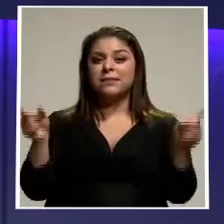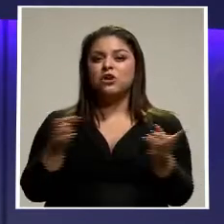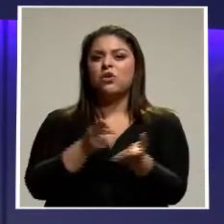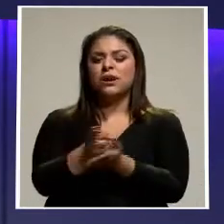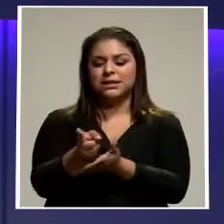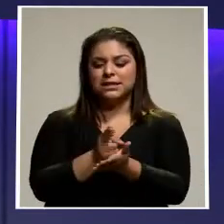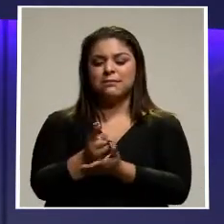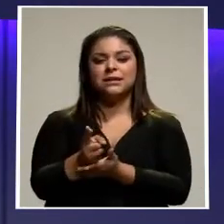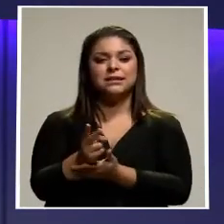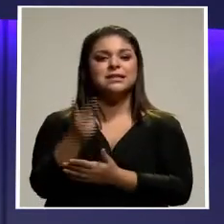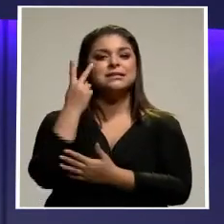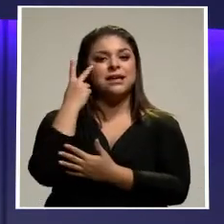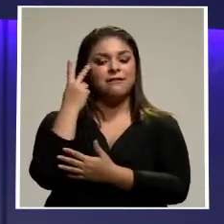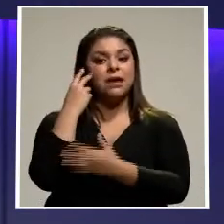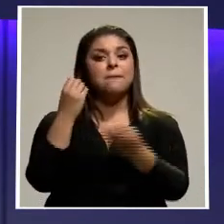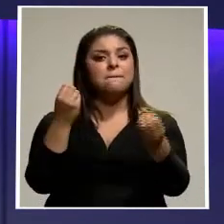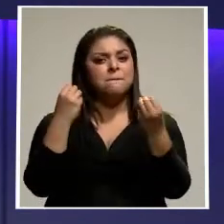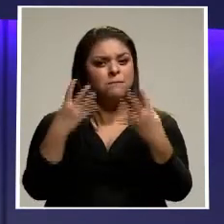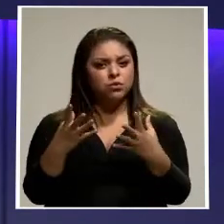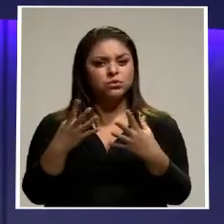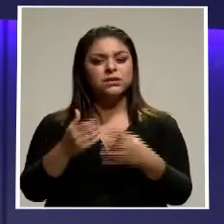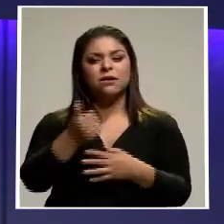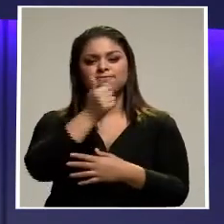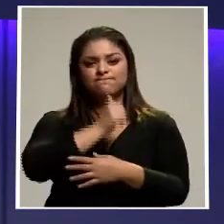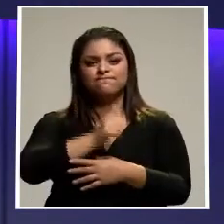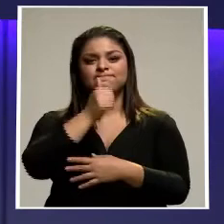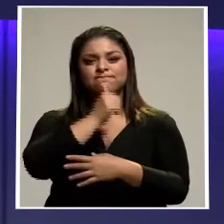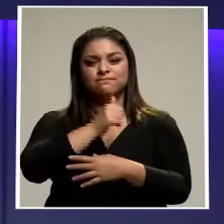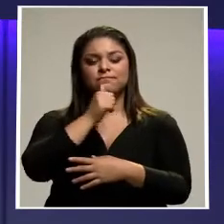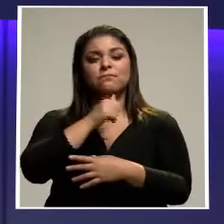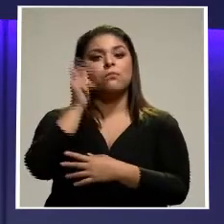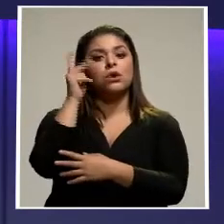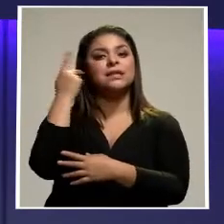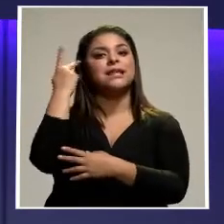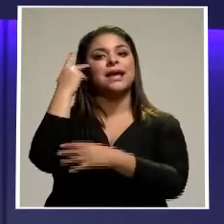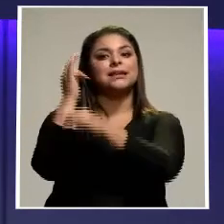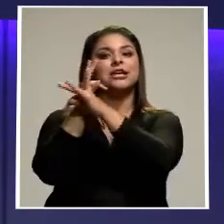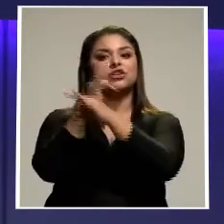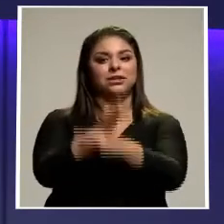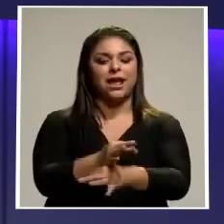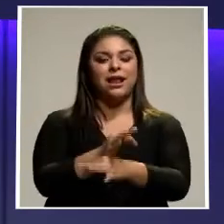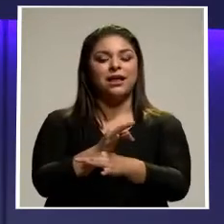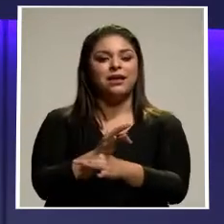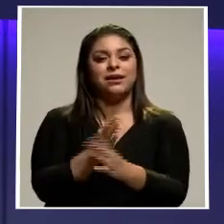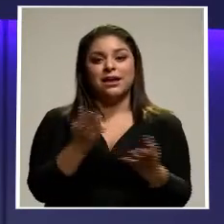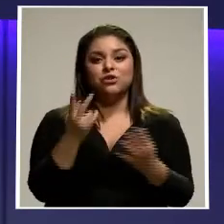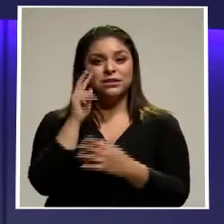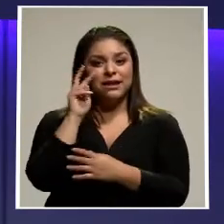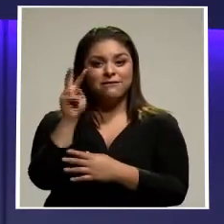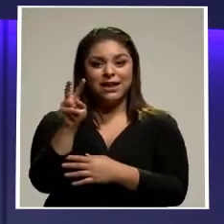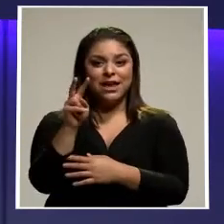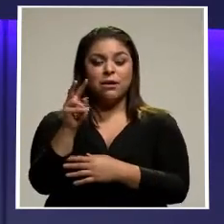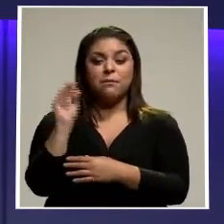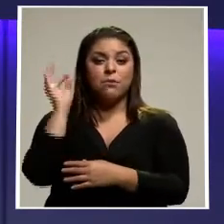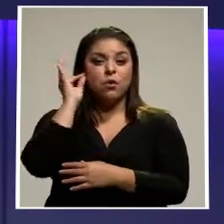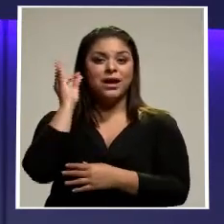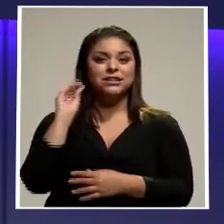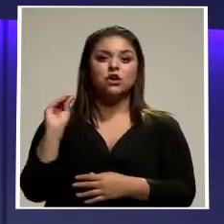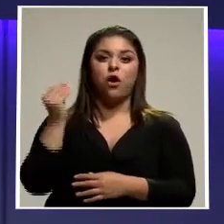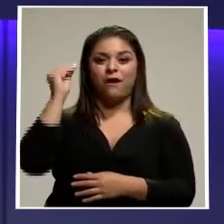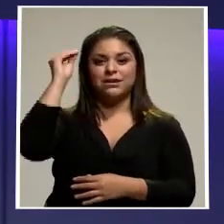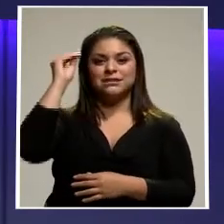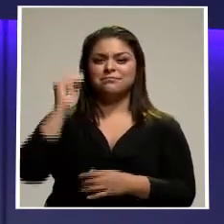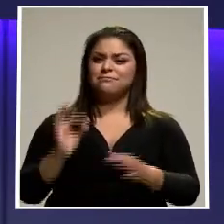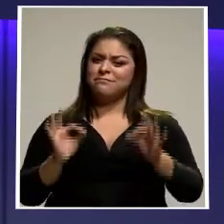ve muchísima resistencia de la política tradicional a dejar entrar. Uno ve mujeres jóvenes súper